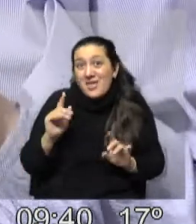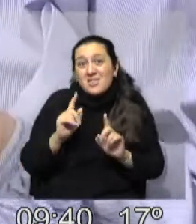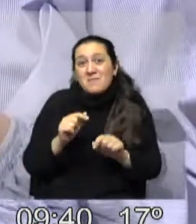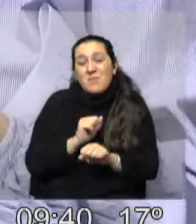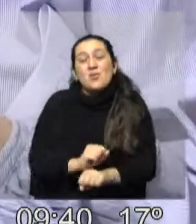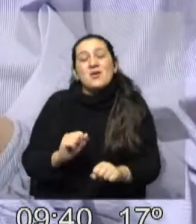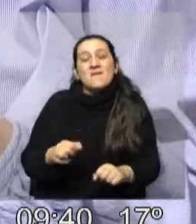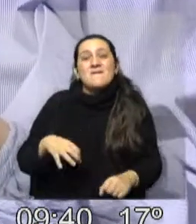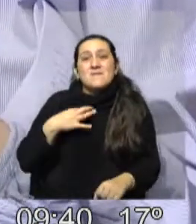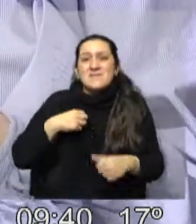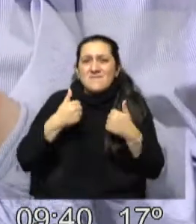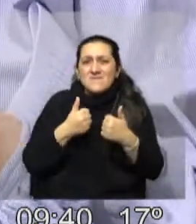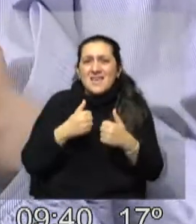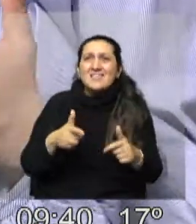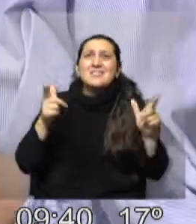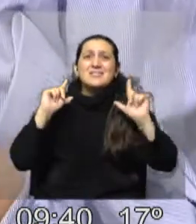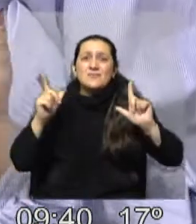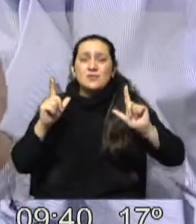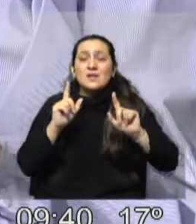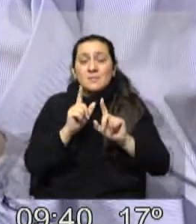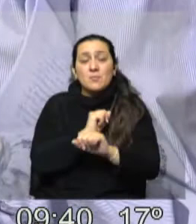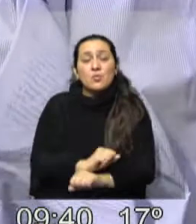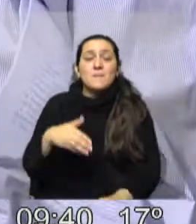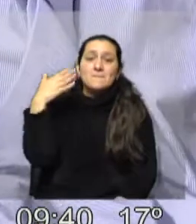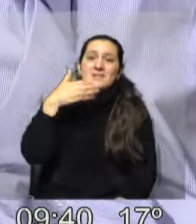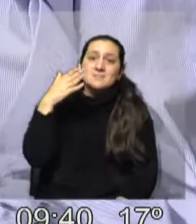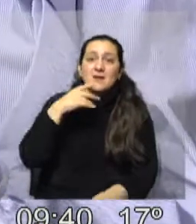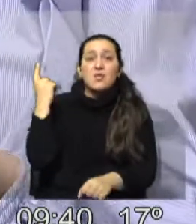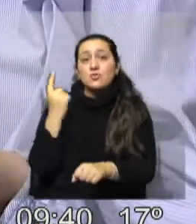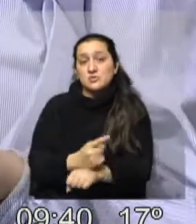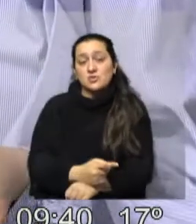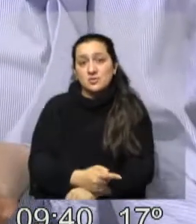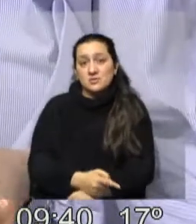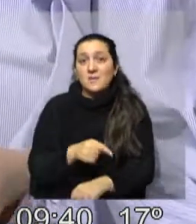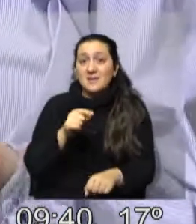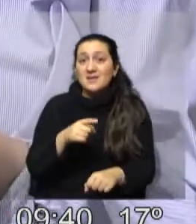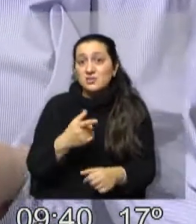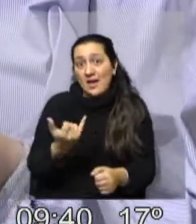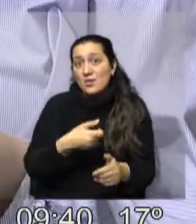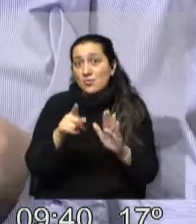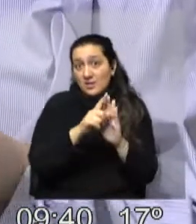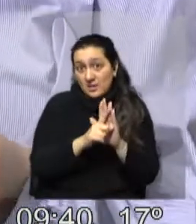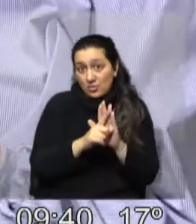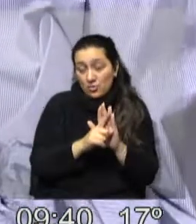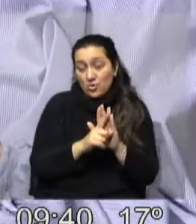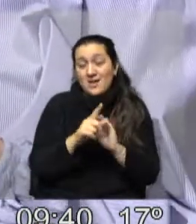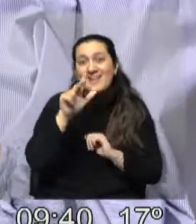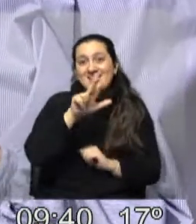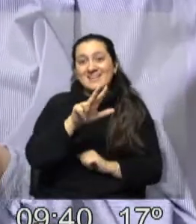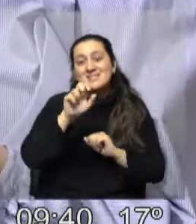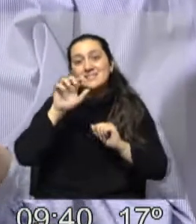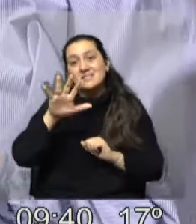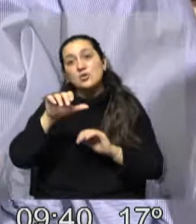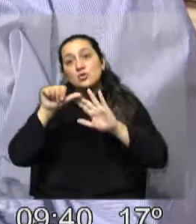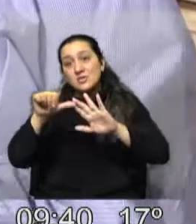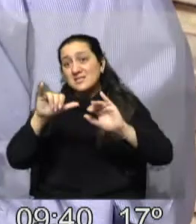bien, disfrutarla, y que tenemos que poder participar en las decisiones que se toman. Y para eso hay un decreto, el 356, que ya lo establece.